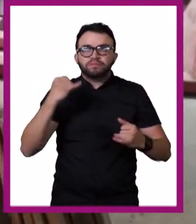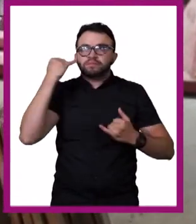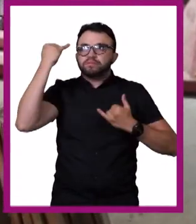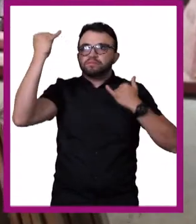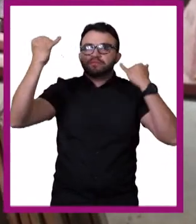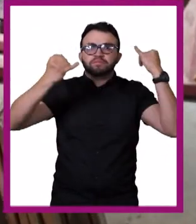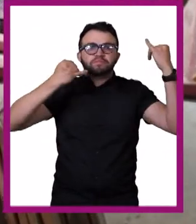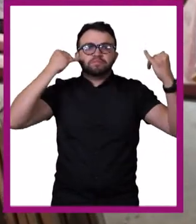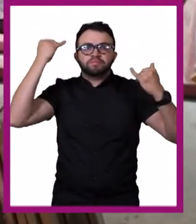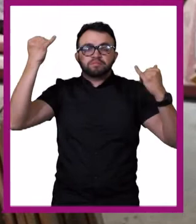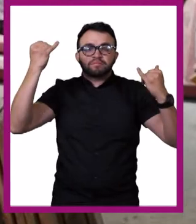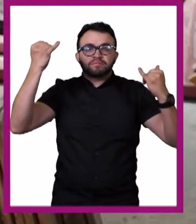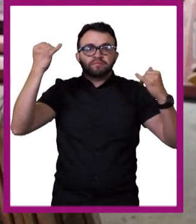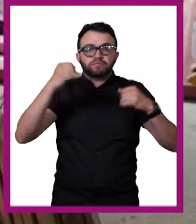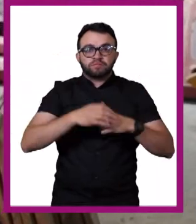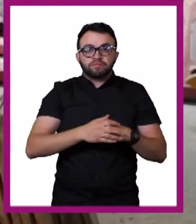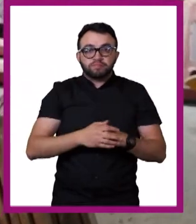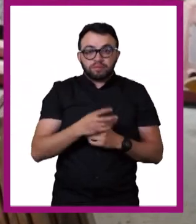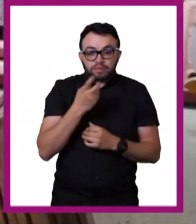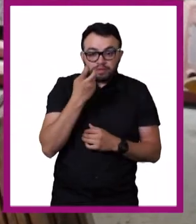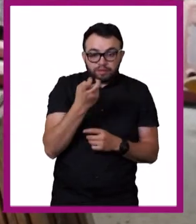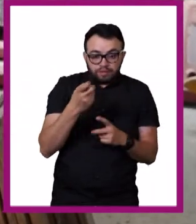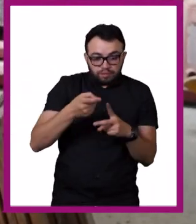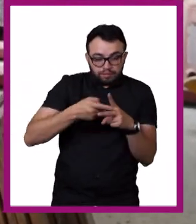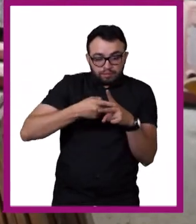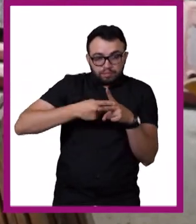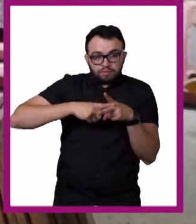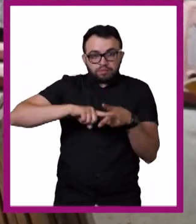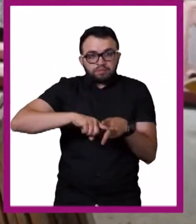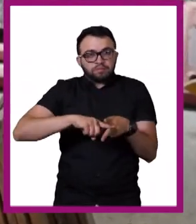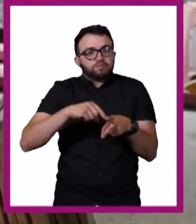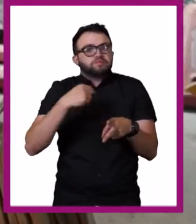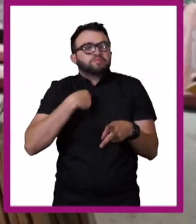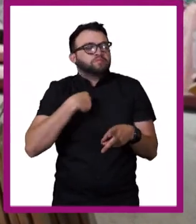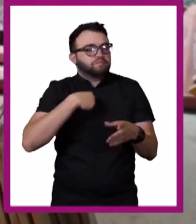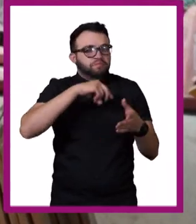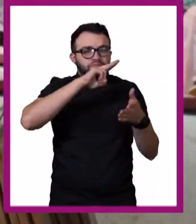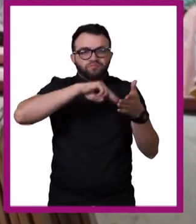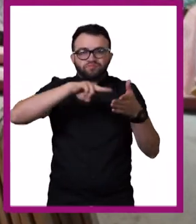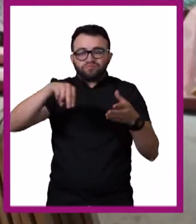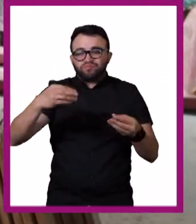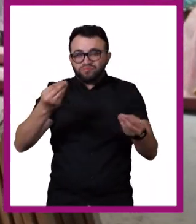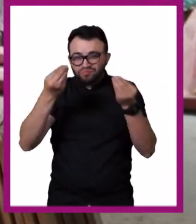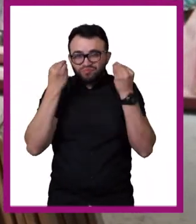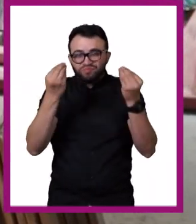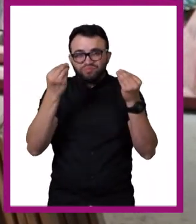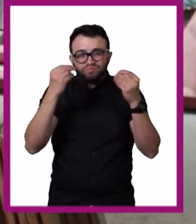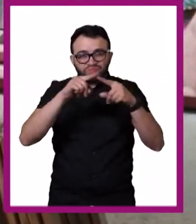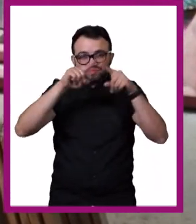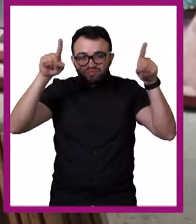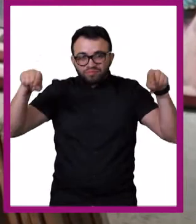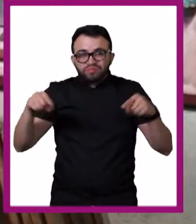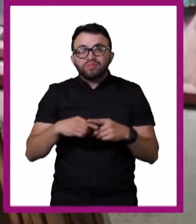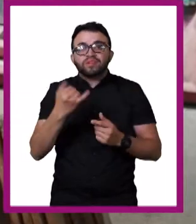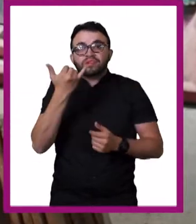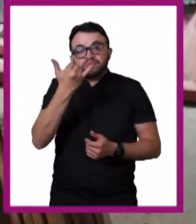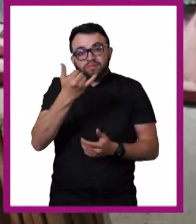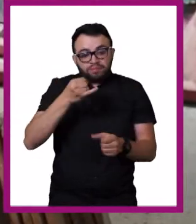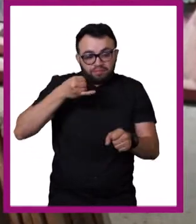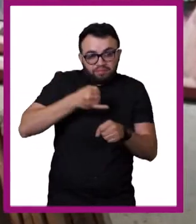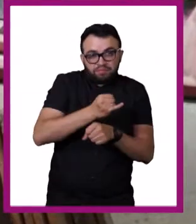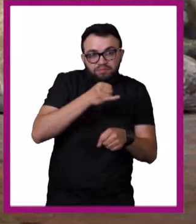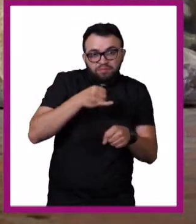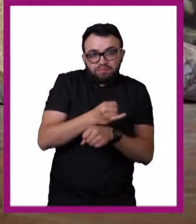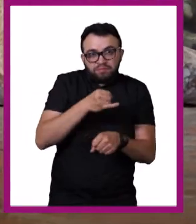creativo. A partir de eso he pintado muchas obras y he hecho muchas esculturas